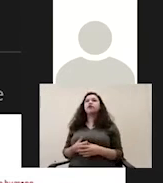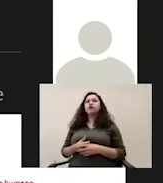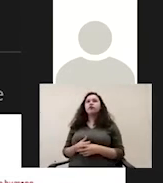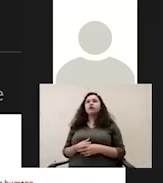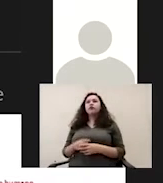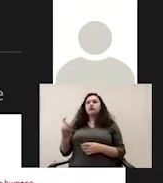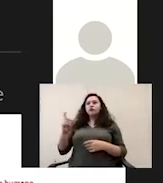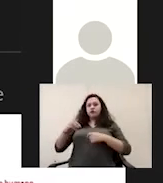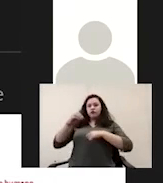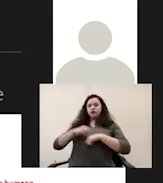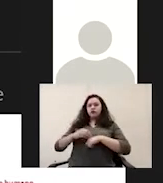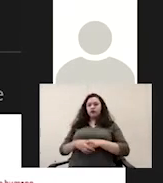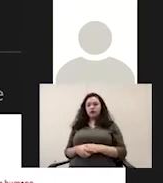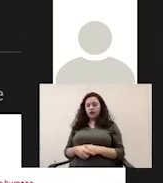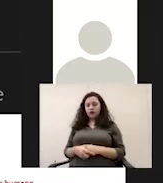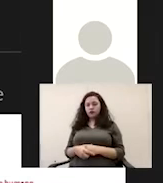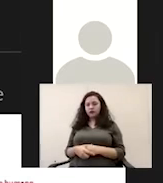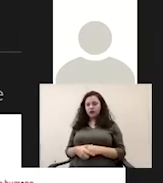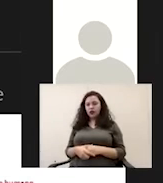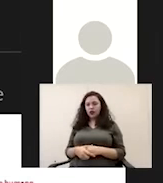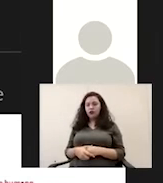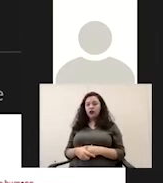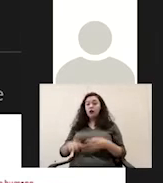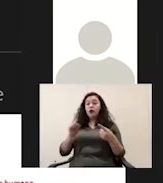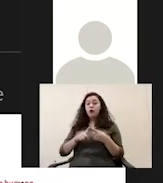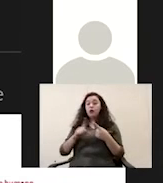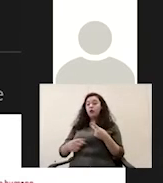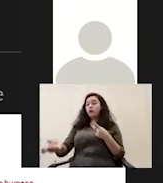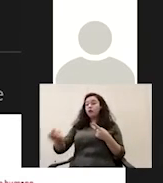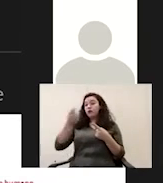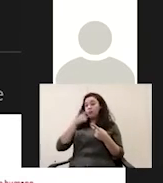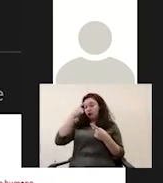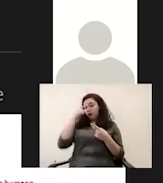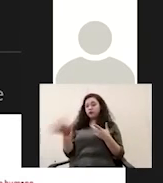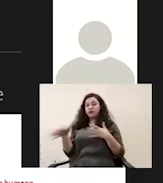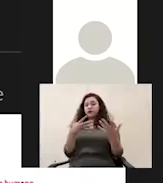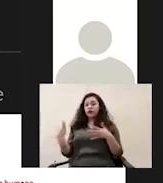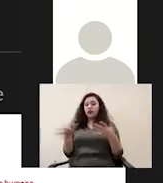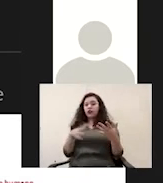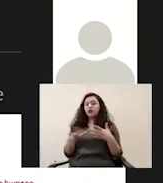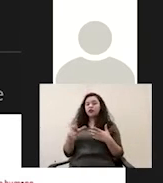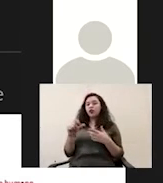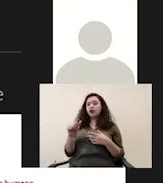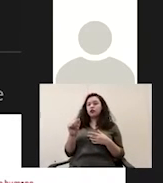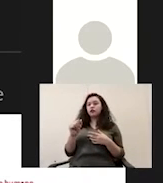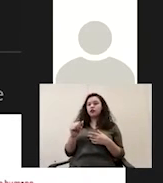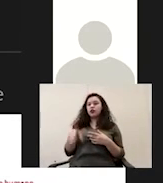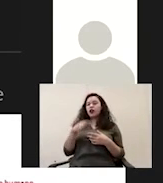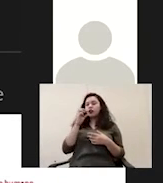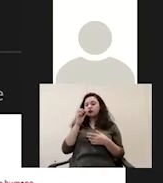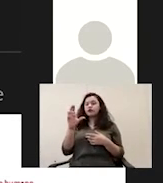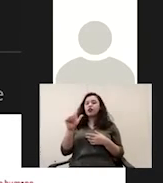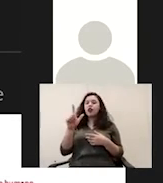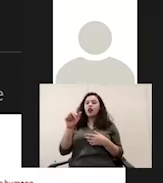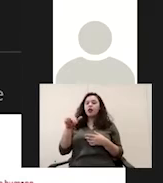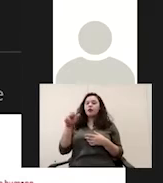agua. Entonces, una pastilla aproximadamente tiene el tamaño de una almendra. Entonces, una pastilla